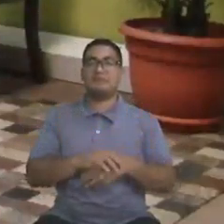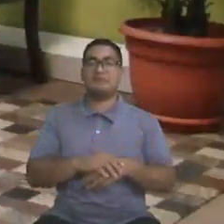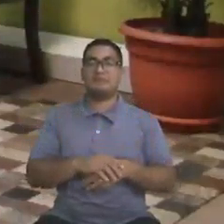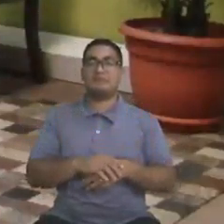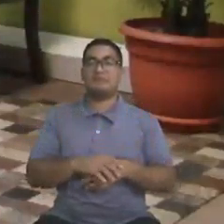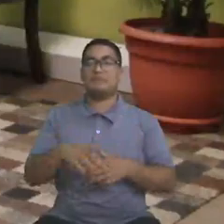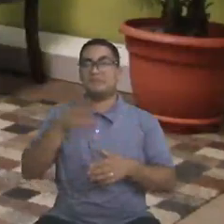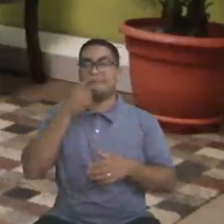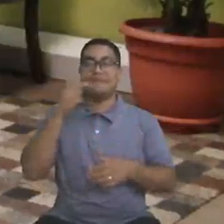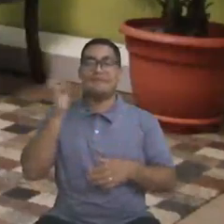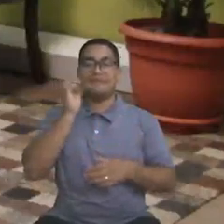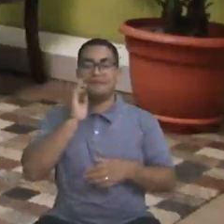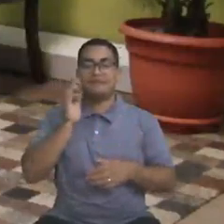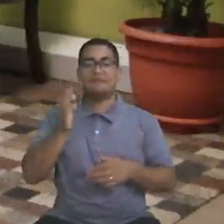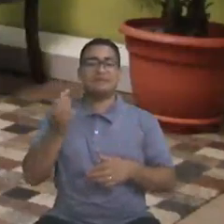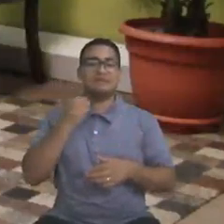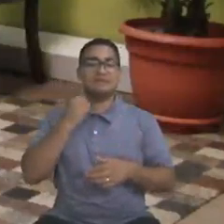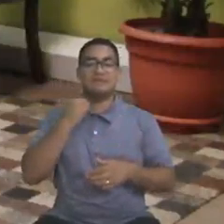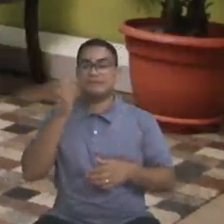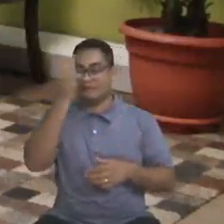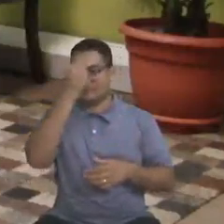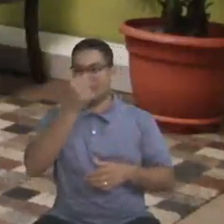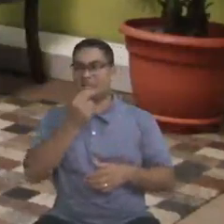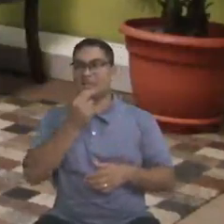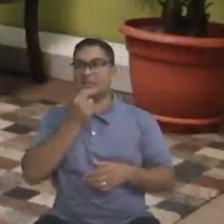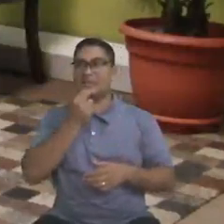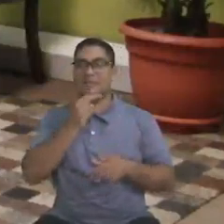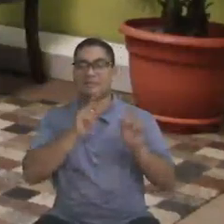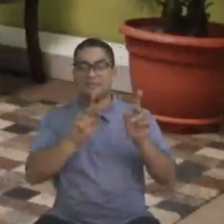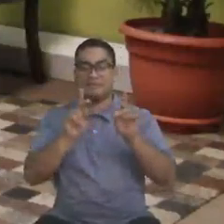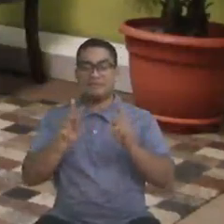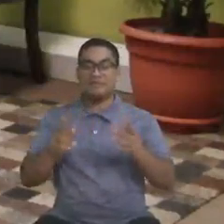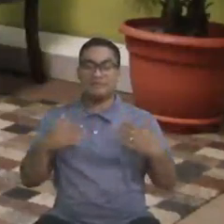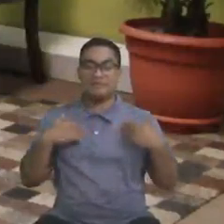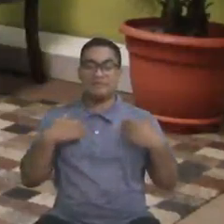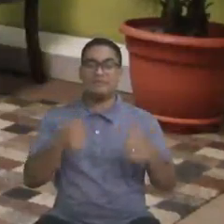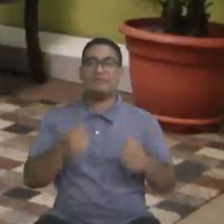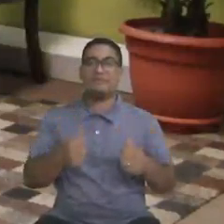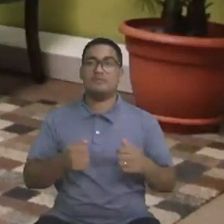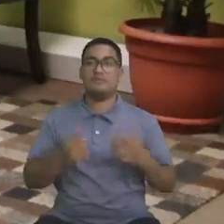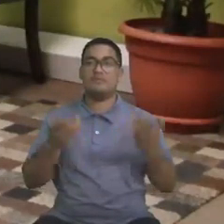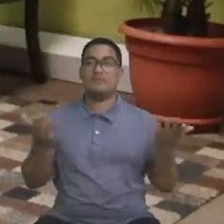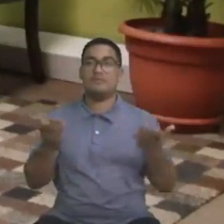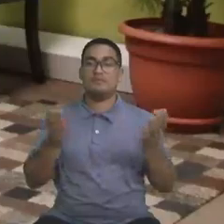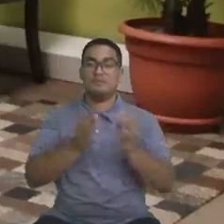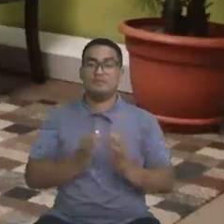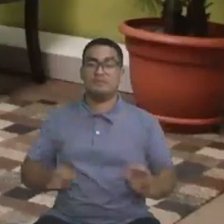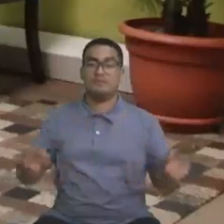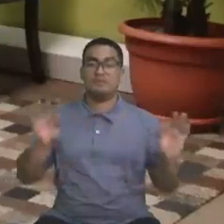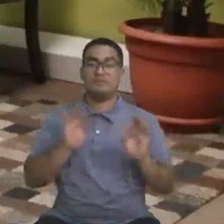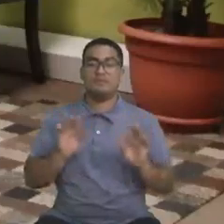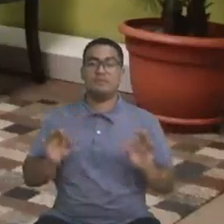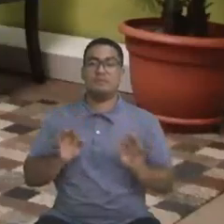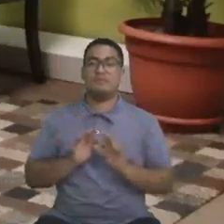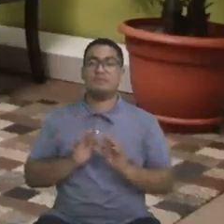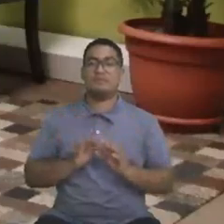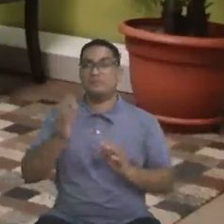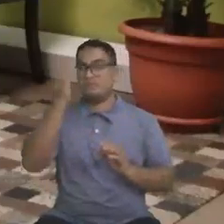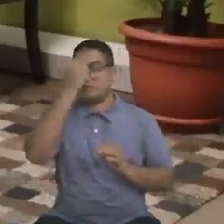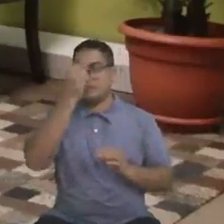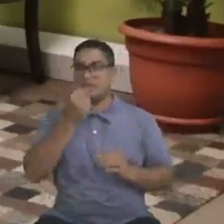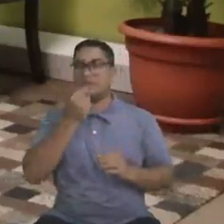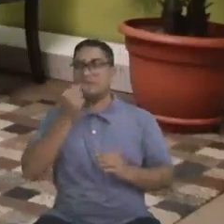medir? 110. 110. 106, 110. Esa es la medida estándar. Sí, medida